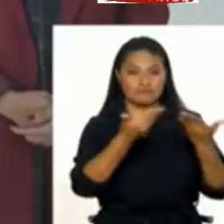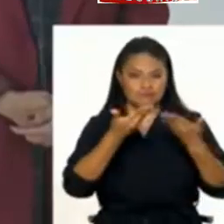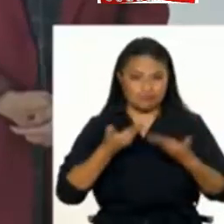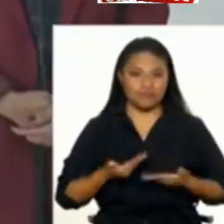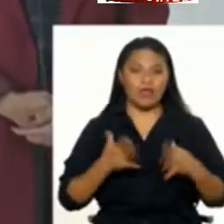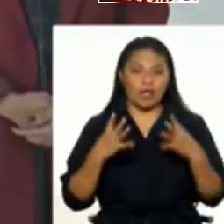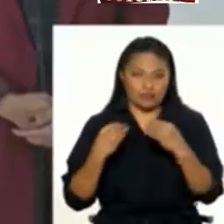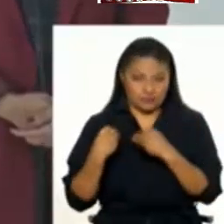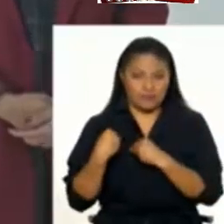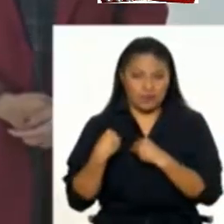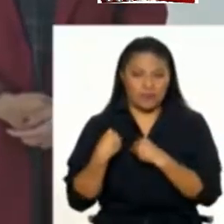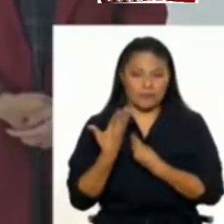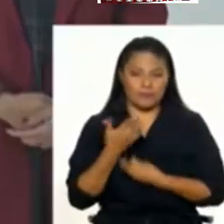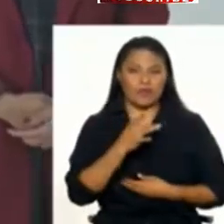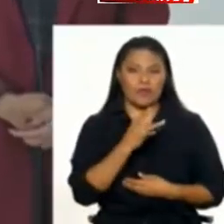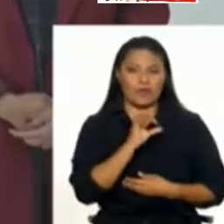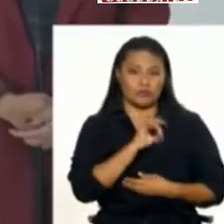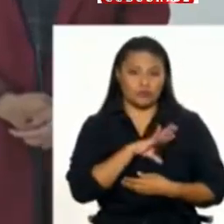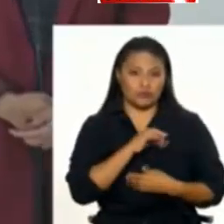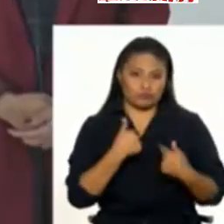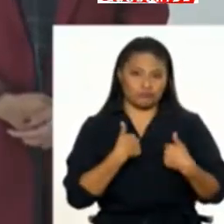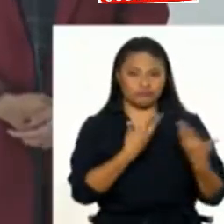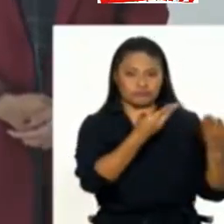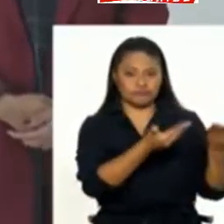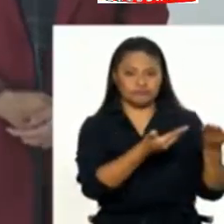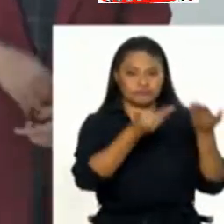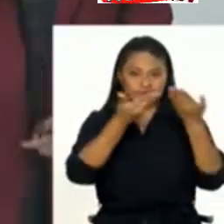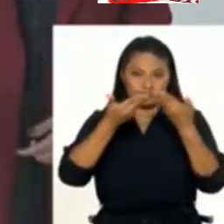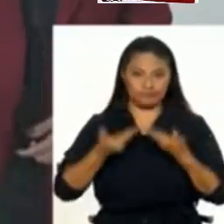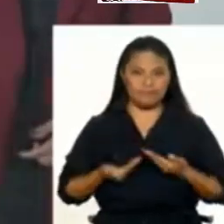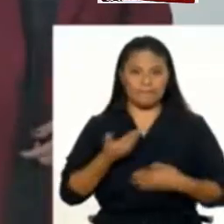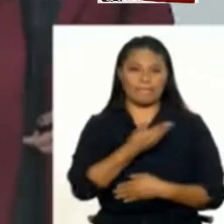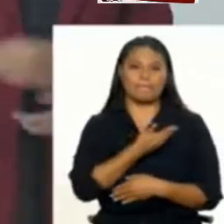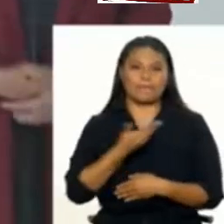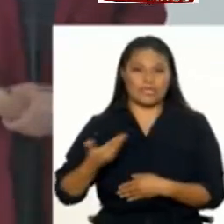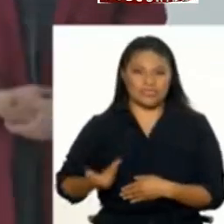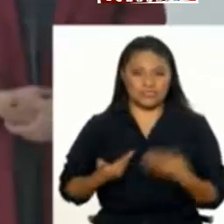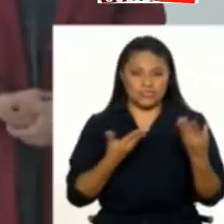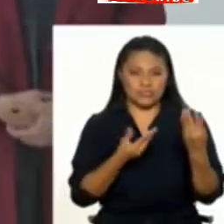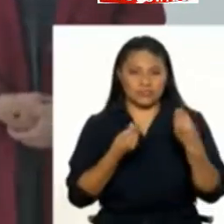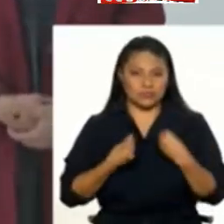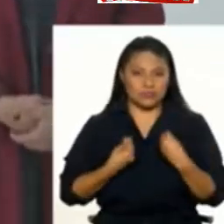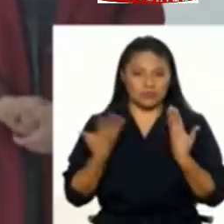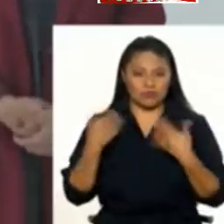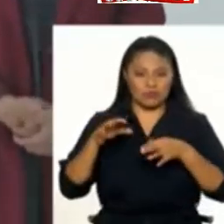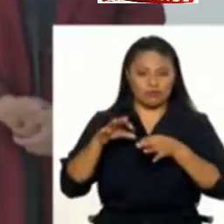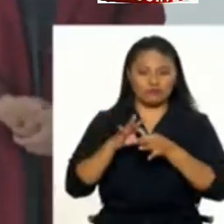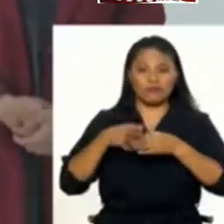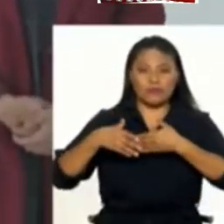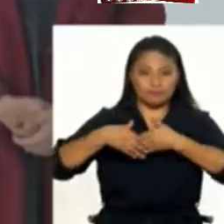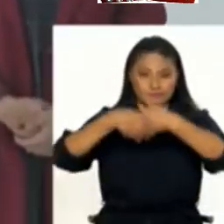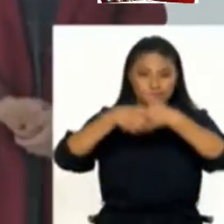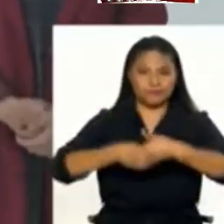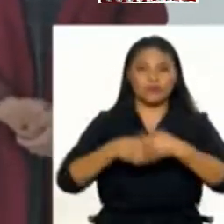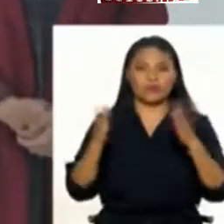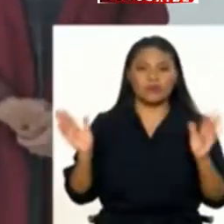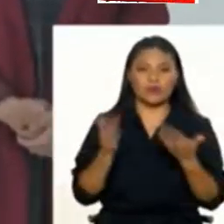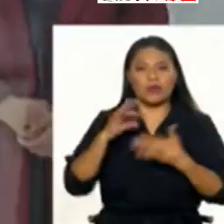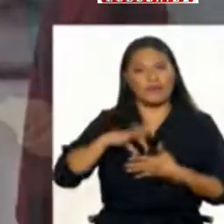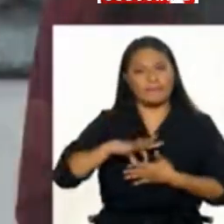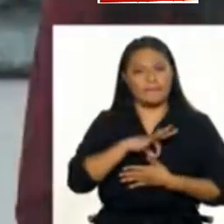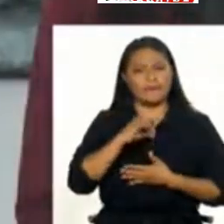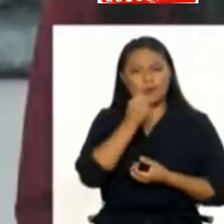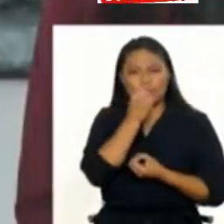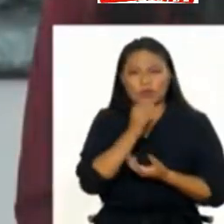Amigos de Publicontadores, el día de hoy les vamos a dar a conocer que parece que el presidente mexicano Andrés Manuel López Obrador ya dejó